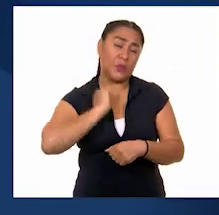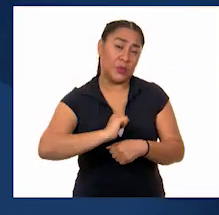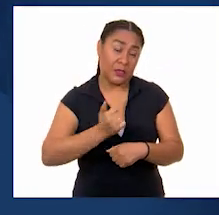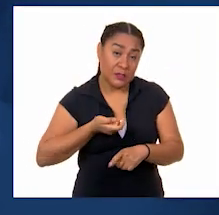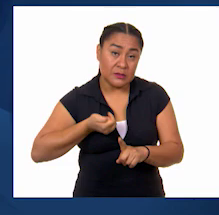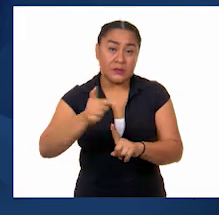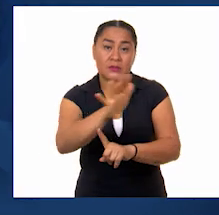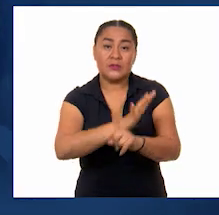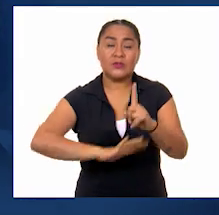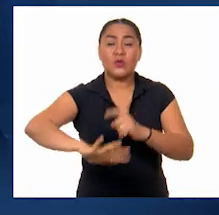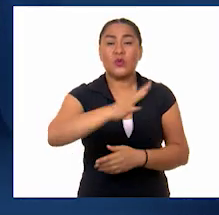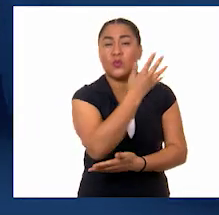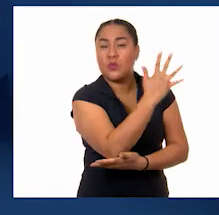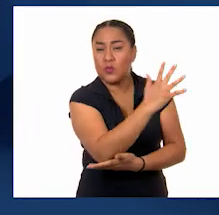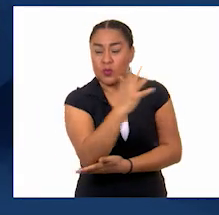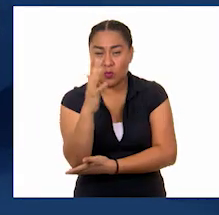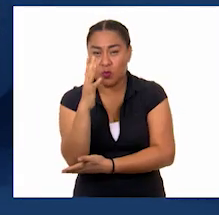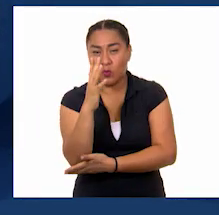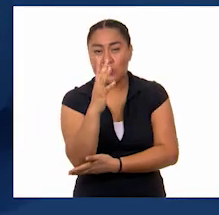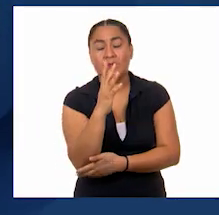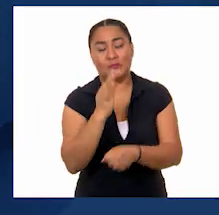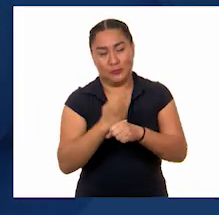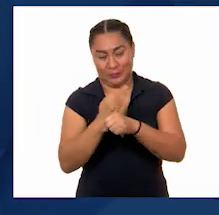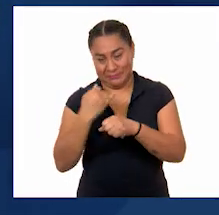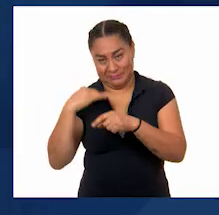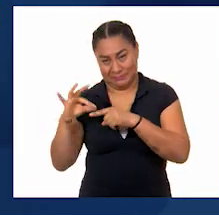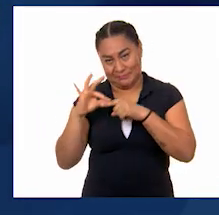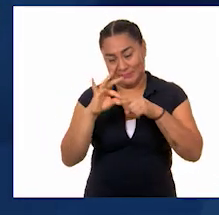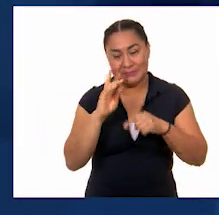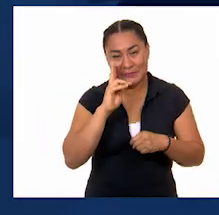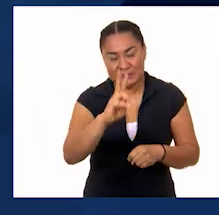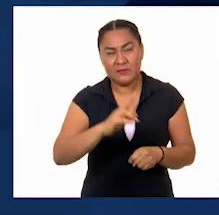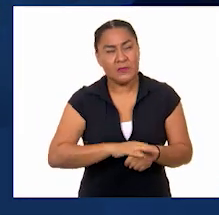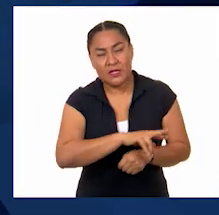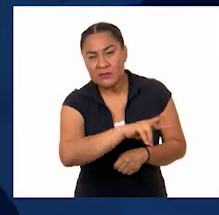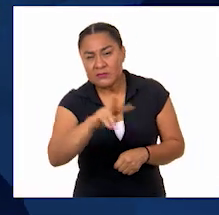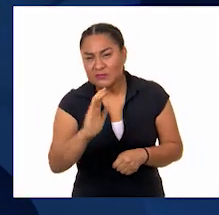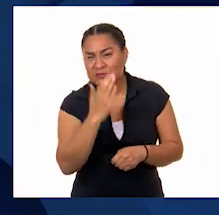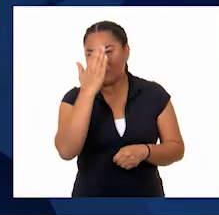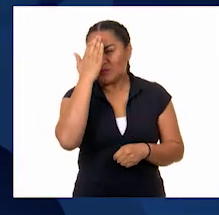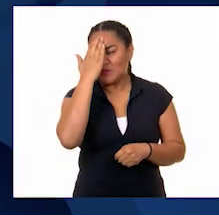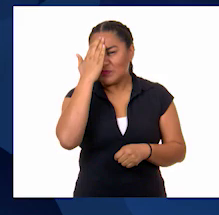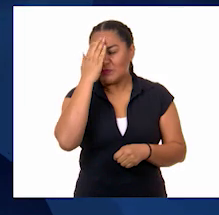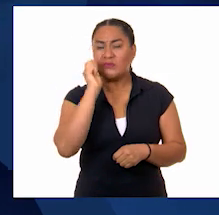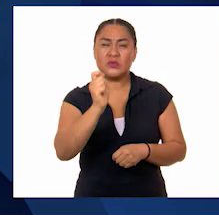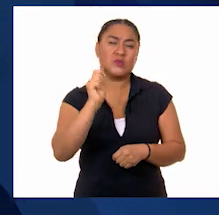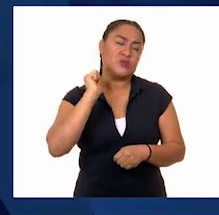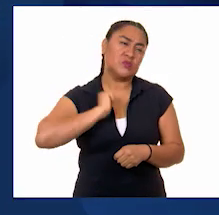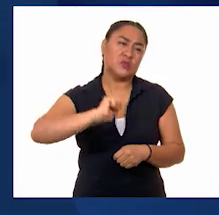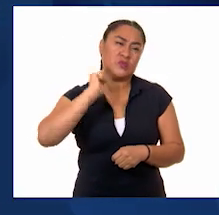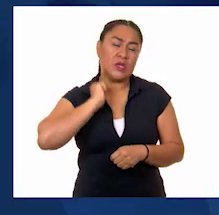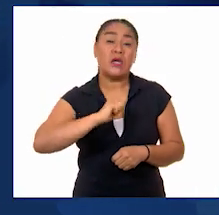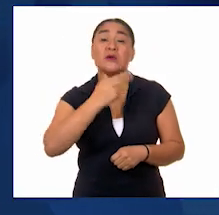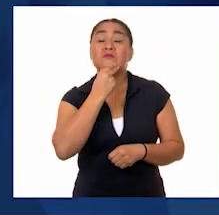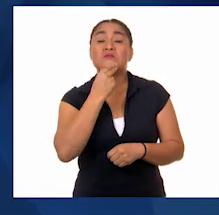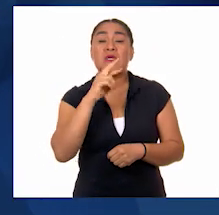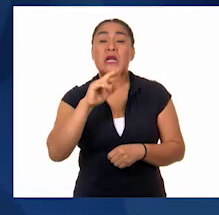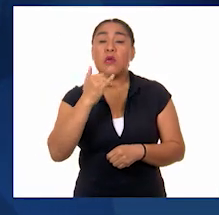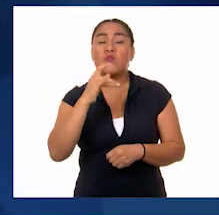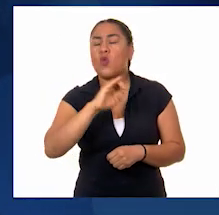Aquí le decimos bosque mesófilo. Te voy a llevar. Vamos a conocer al famoso caudillo. Don Raimundo sabe bien dónde